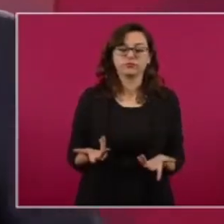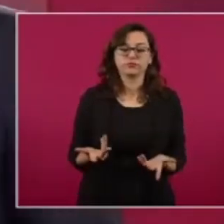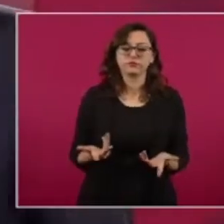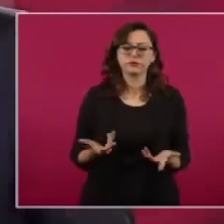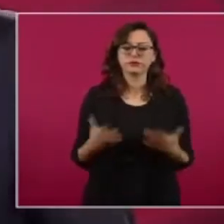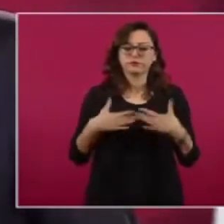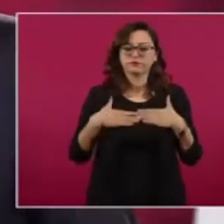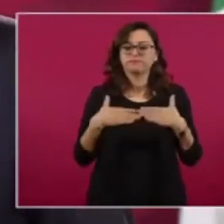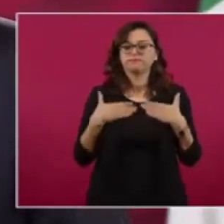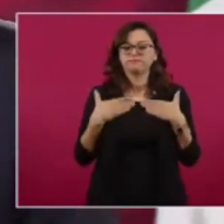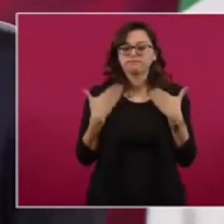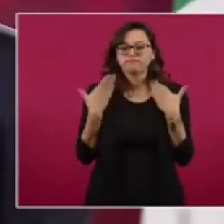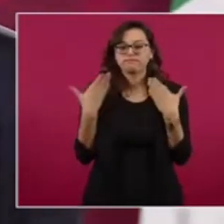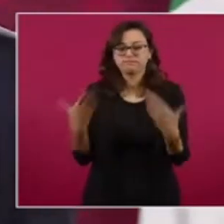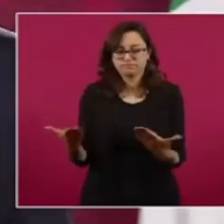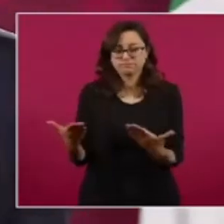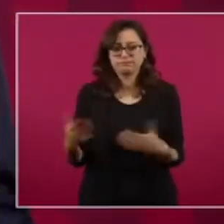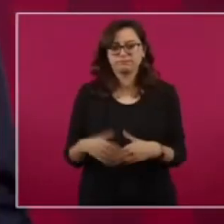mucha confianza al pueblo.